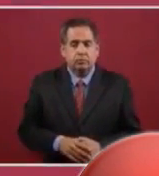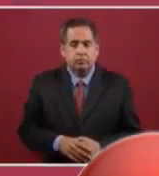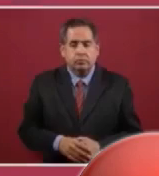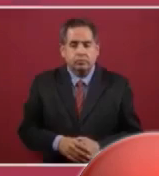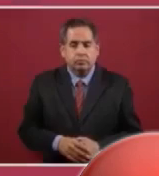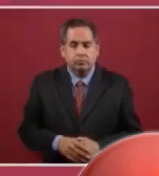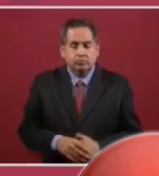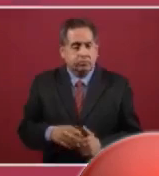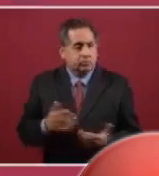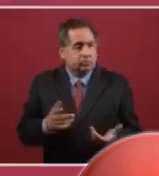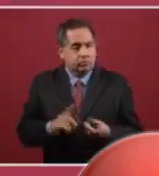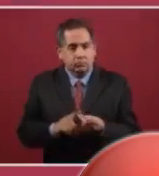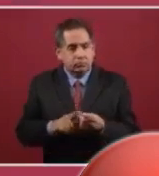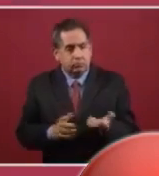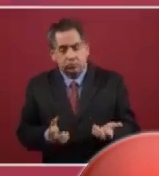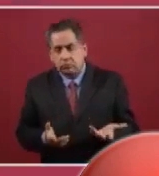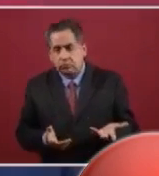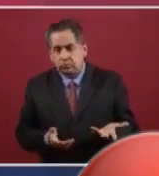Y